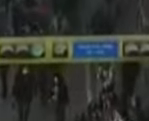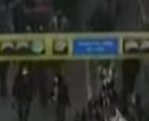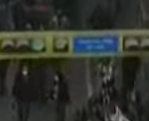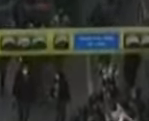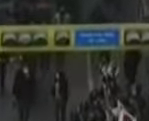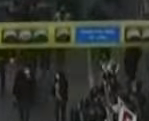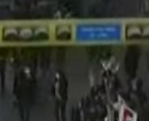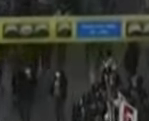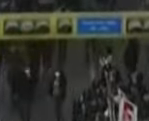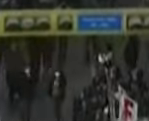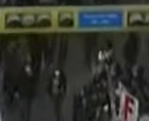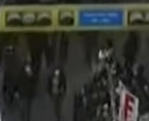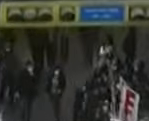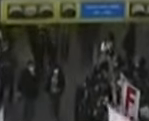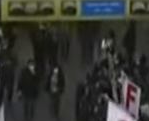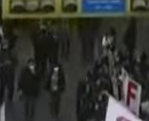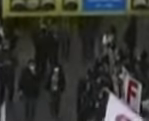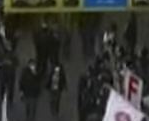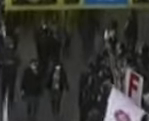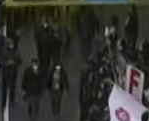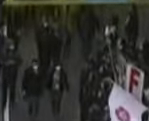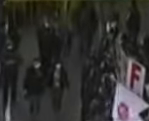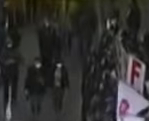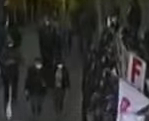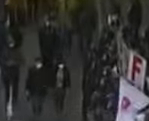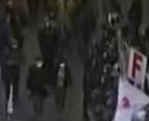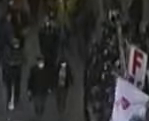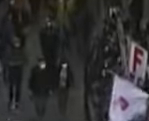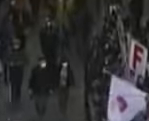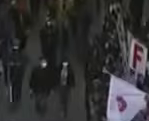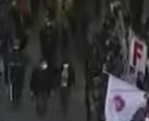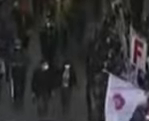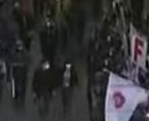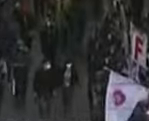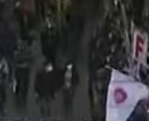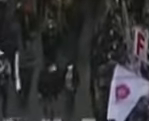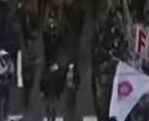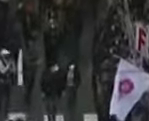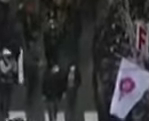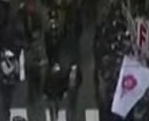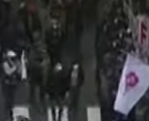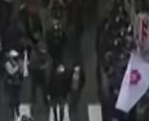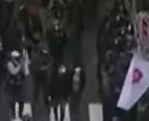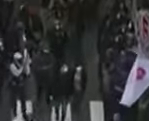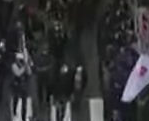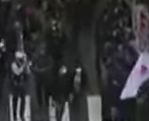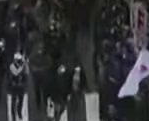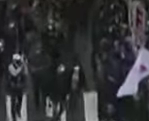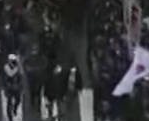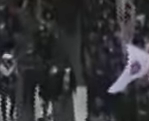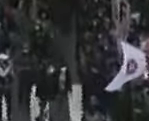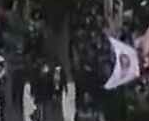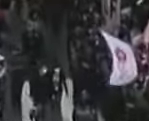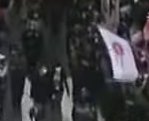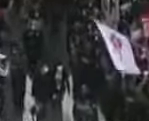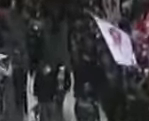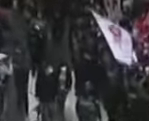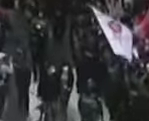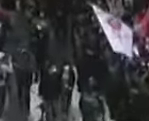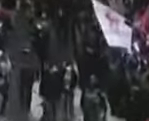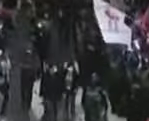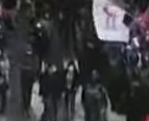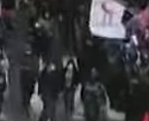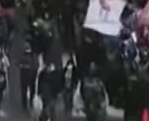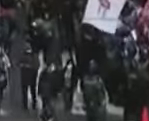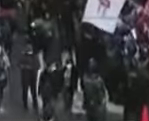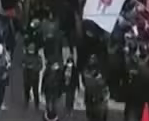Bancay, hay un grupo de manifestantes, ya la bulla comienza a escucharse, mientras que la